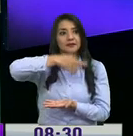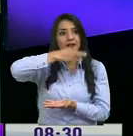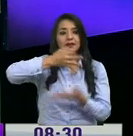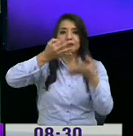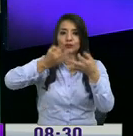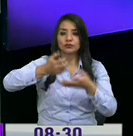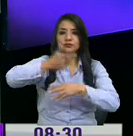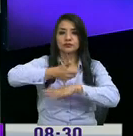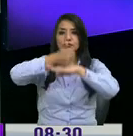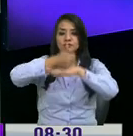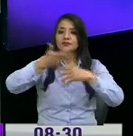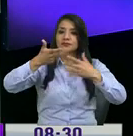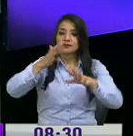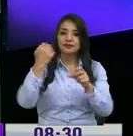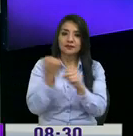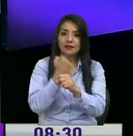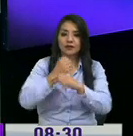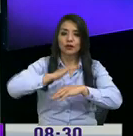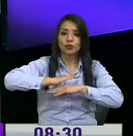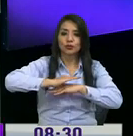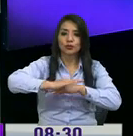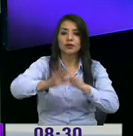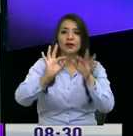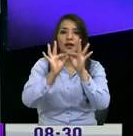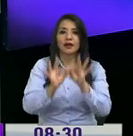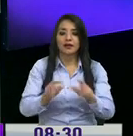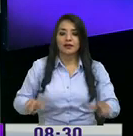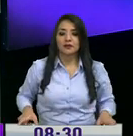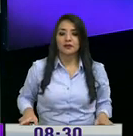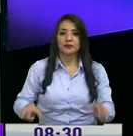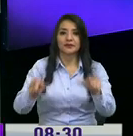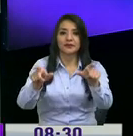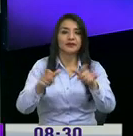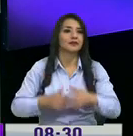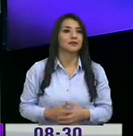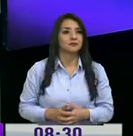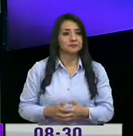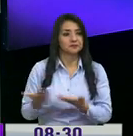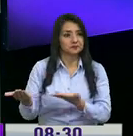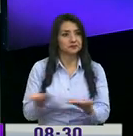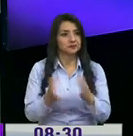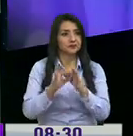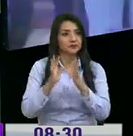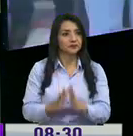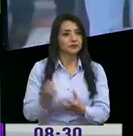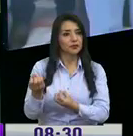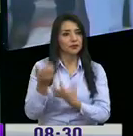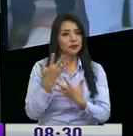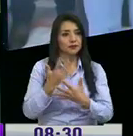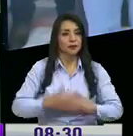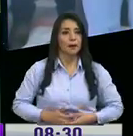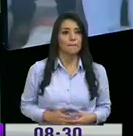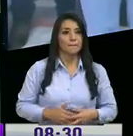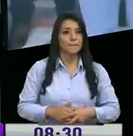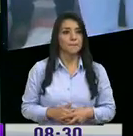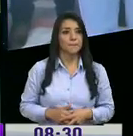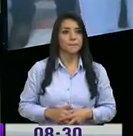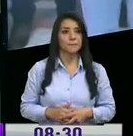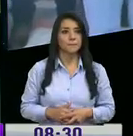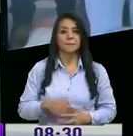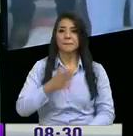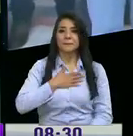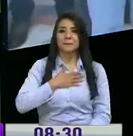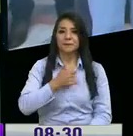autoridades realizaron los trabajos de asfaltado y arreglo de los bordillos de este lugar. Así que adelante, Andrea, cuéntanos. Hola, ¿qué tal, Ali?